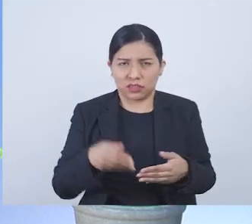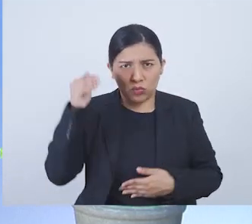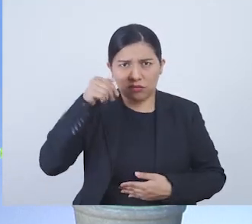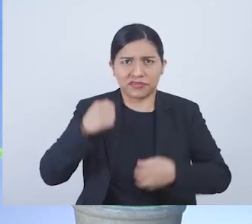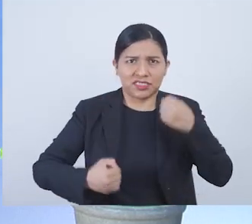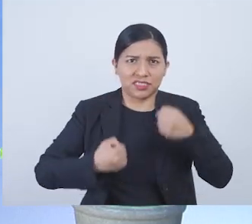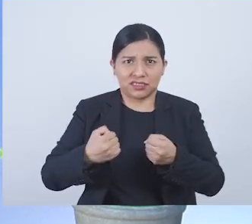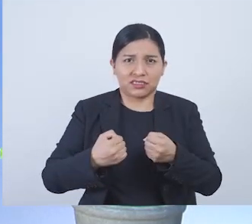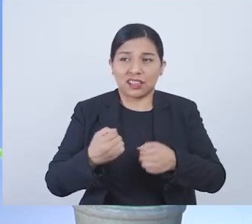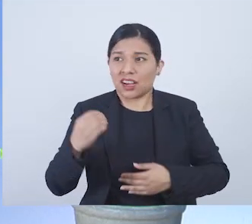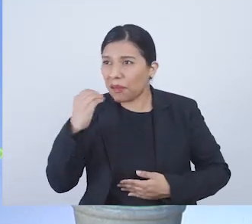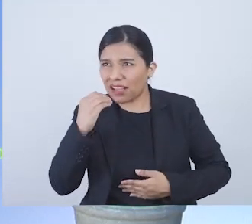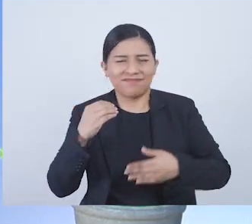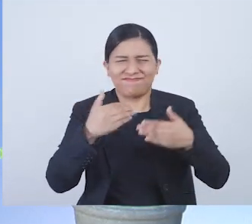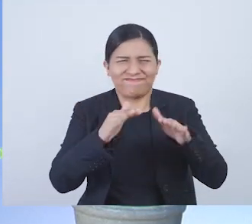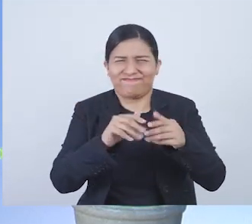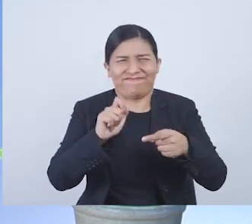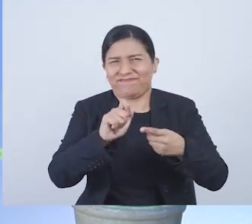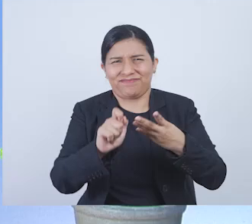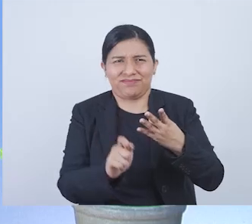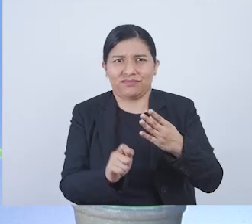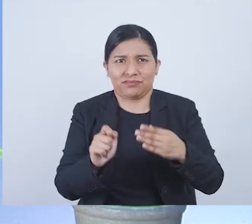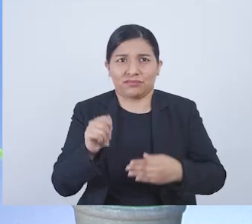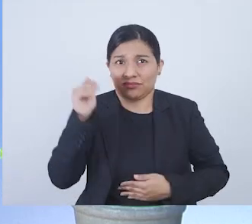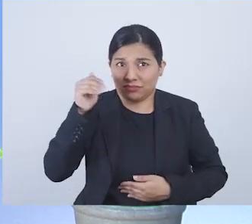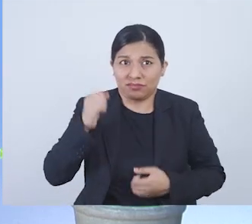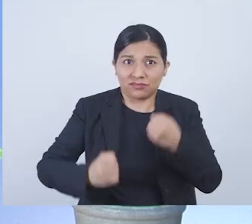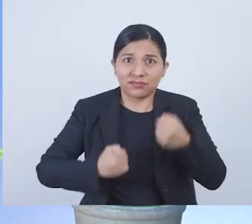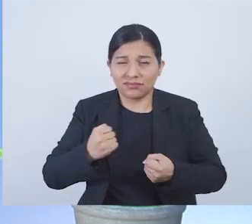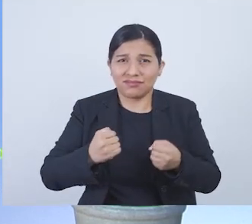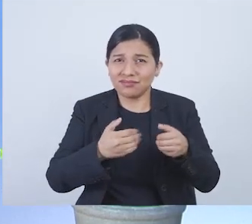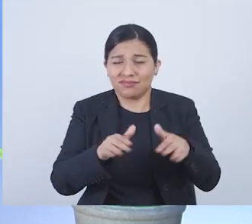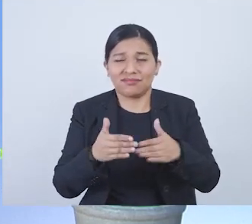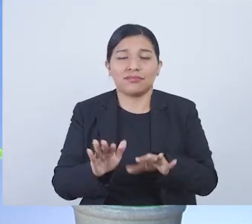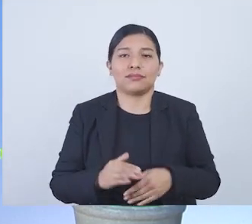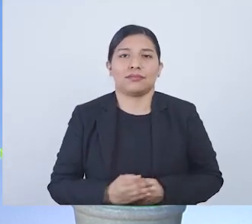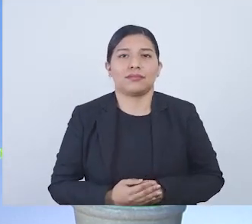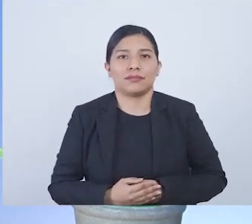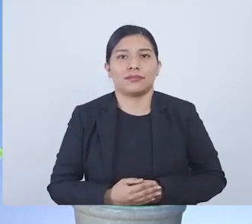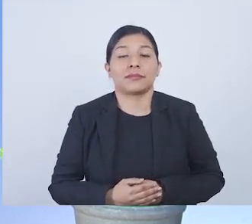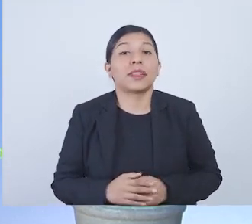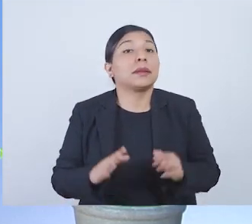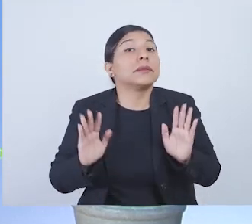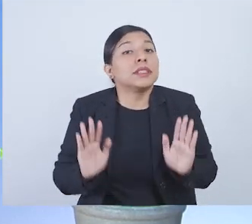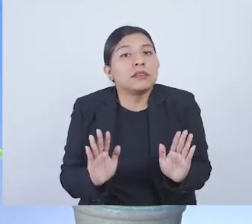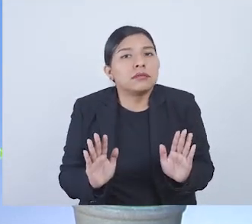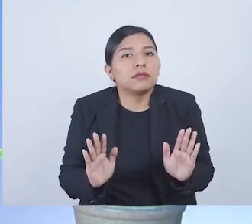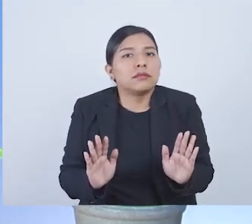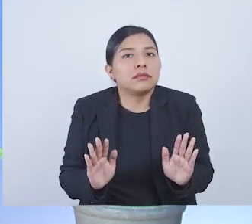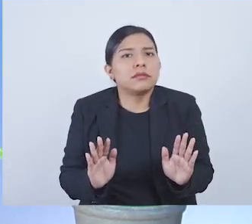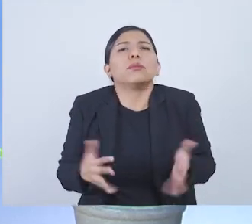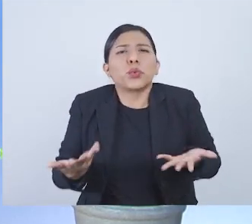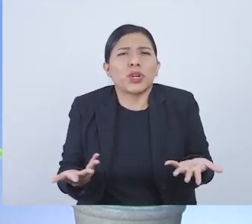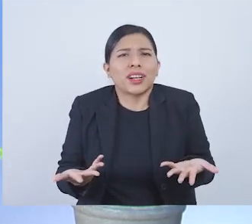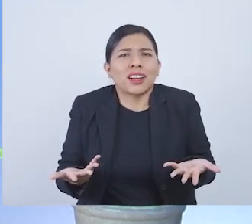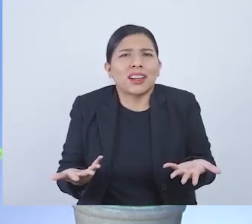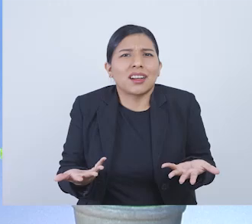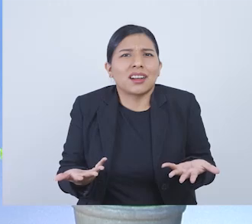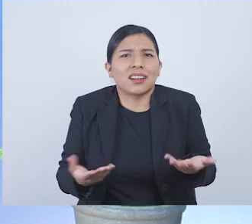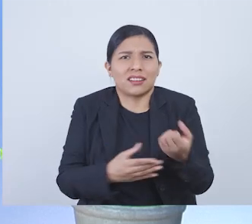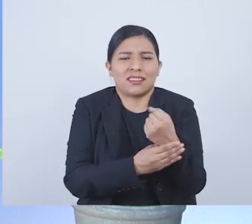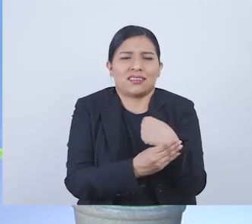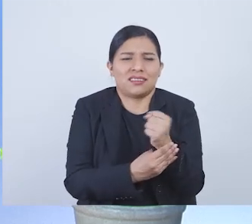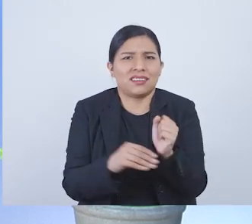física de rendimiento y paralela, una educación física adaptada. Pero ¿en qué sentido? ¿Por qué la